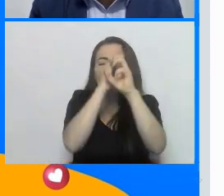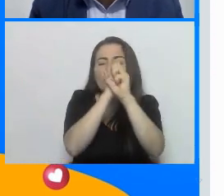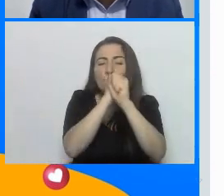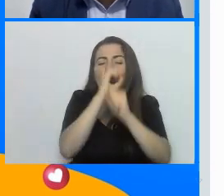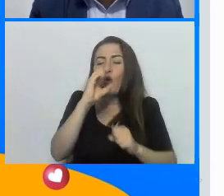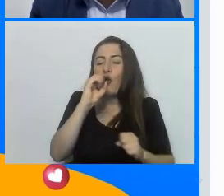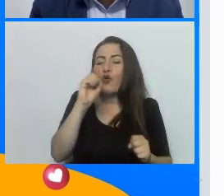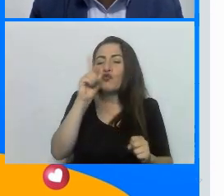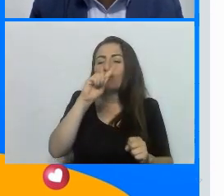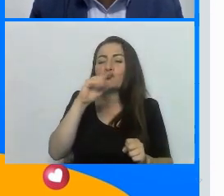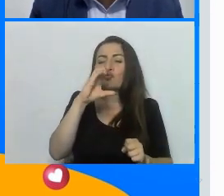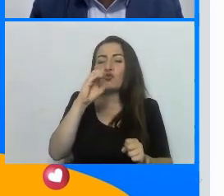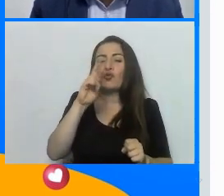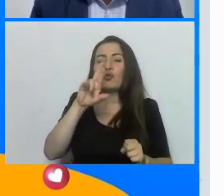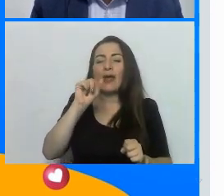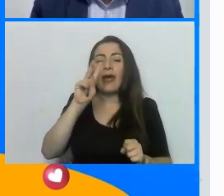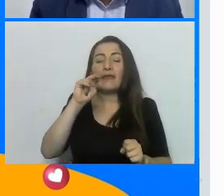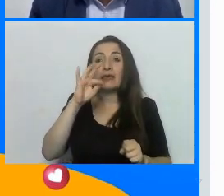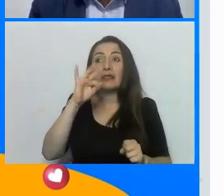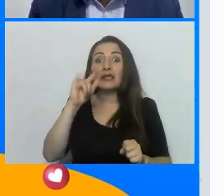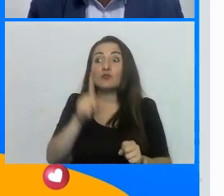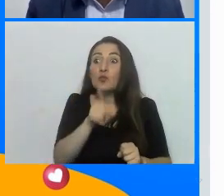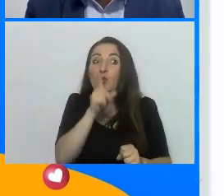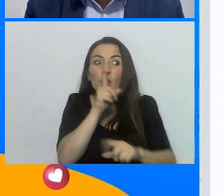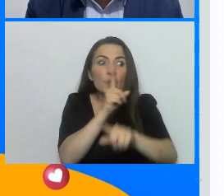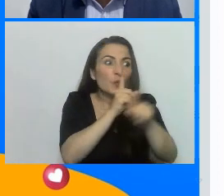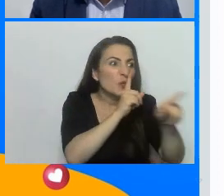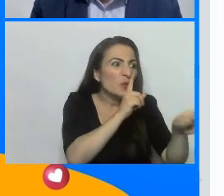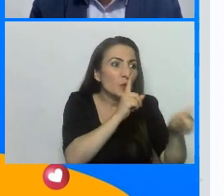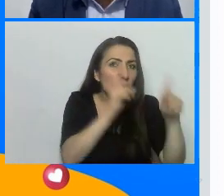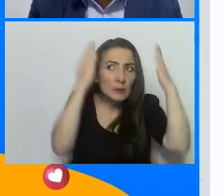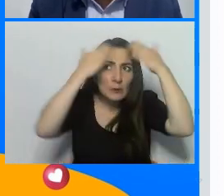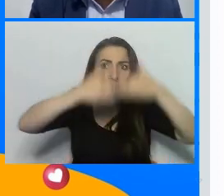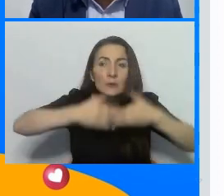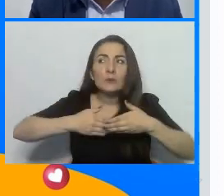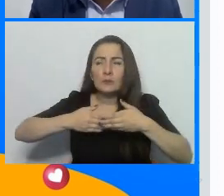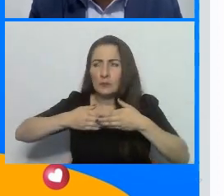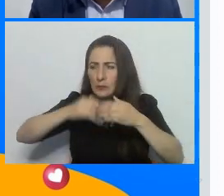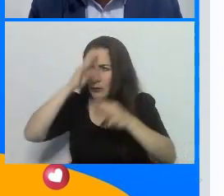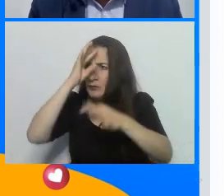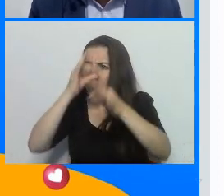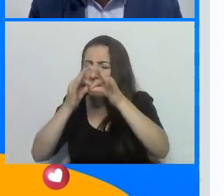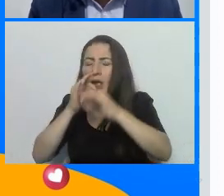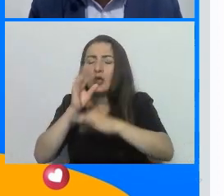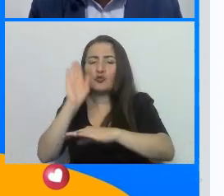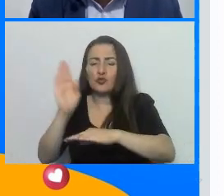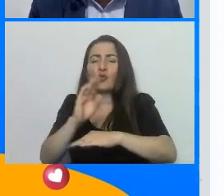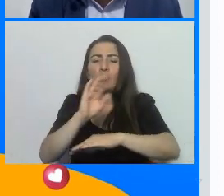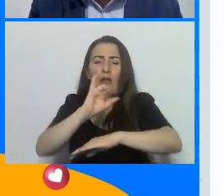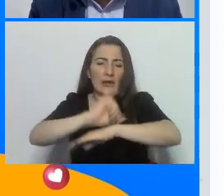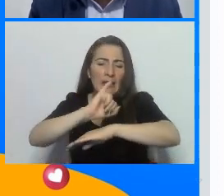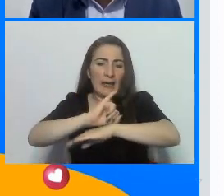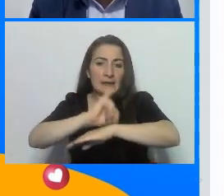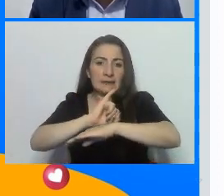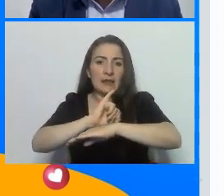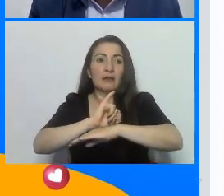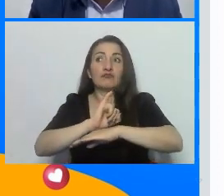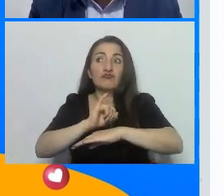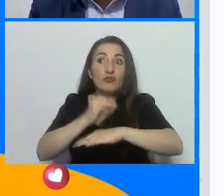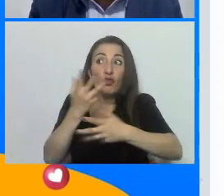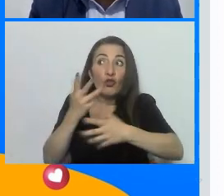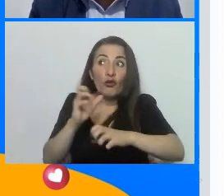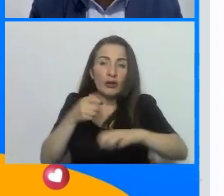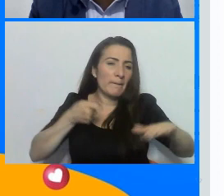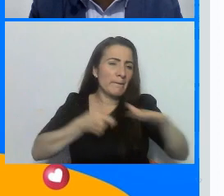como escondido, porque toda la persona que hablara diferente de lo que decía la iglesia, pues era asesinado. Entonces, sucedieron muchas cosas, se escribieron